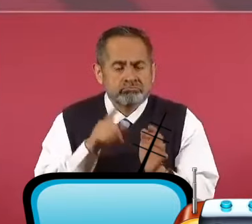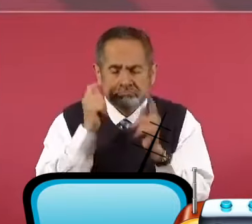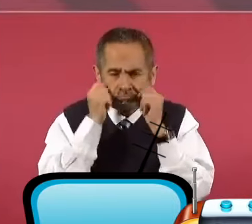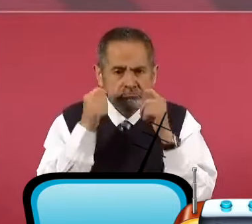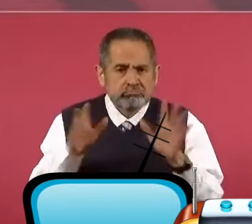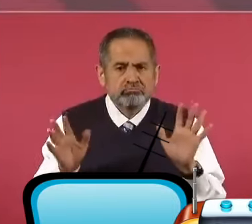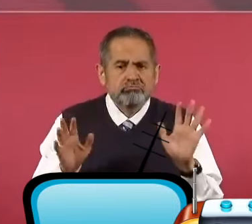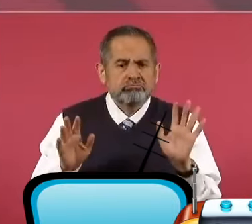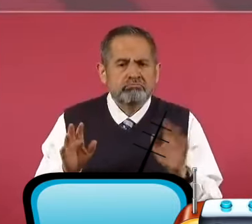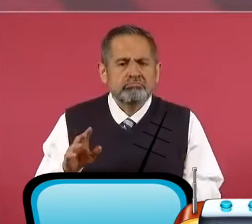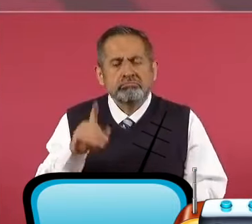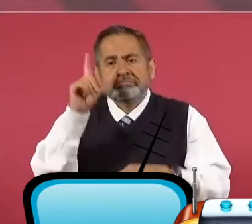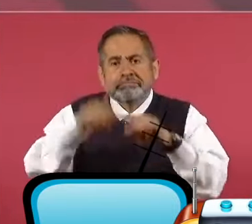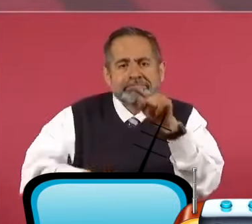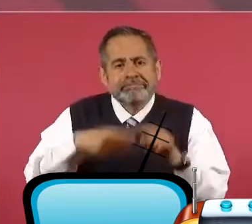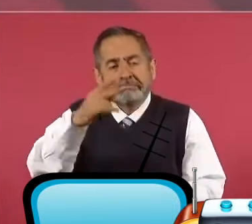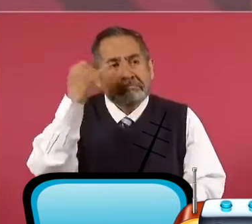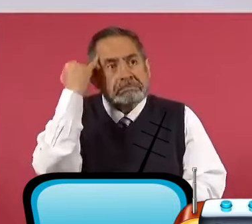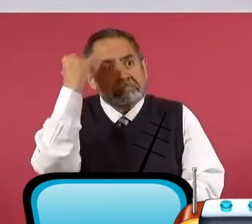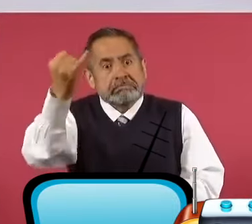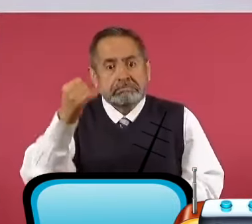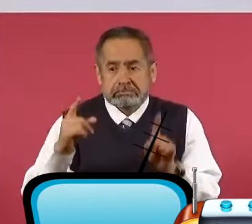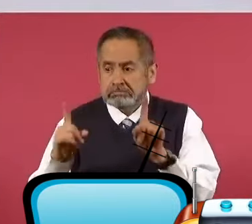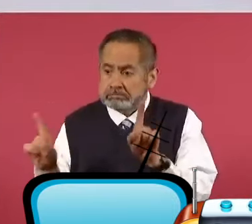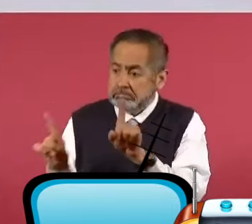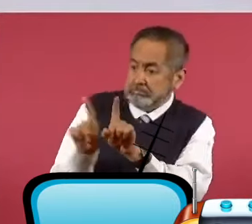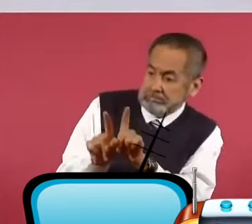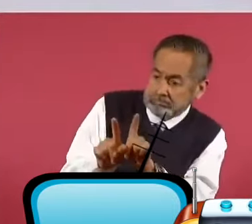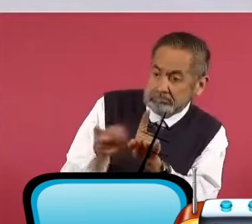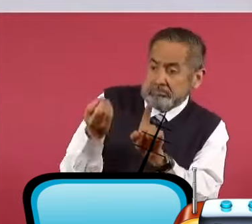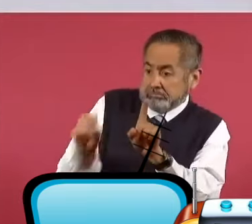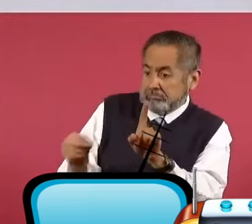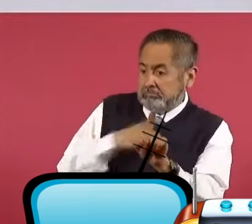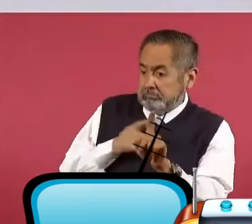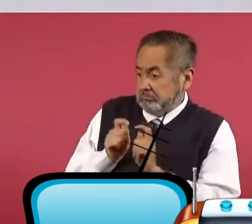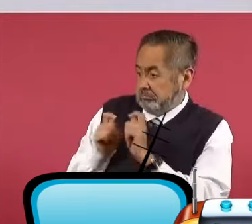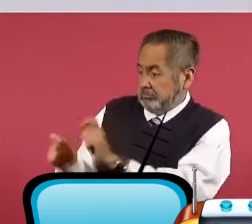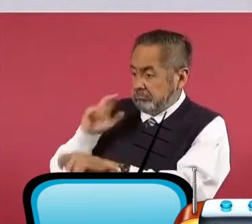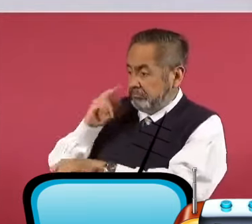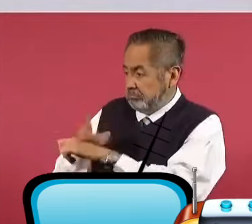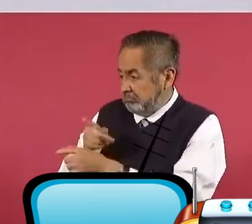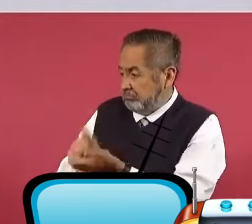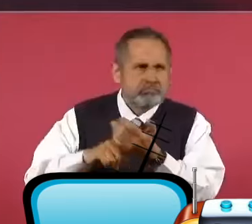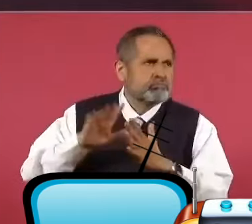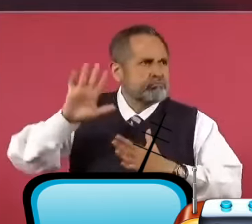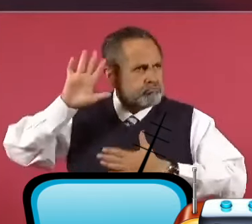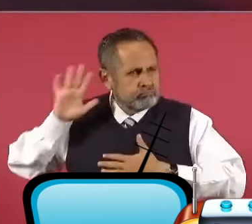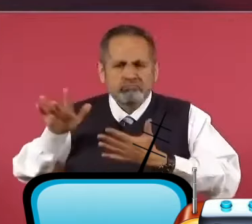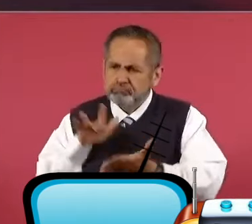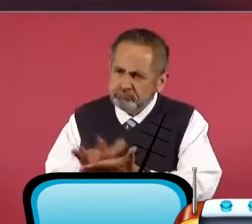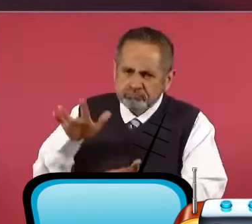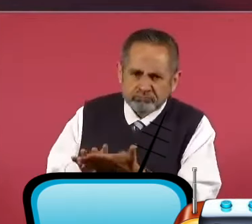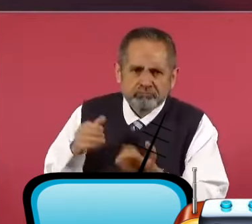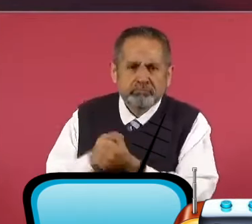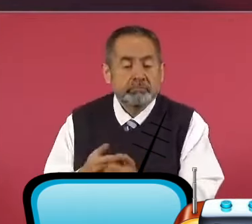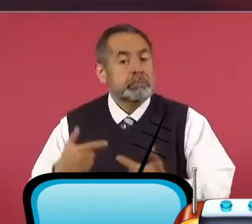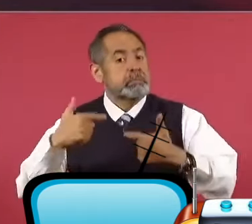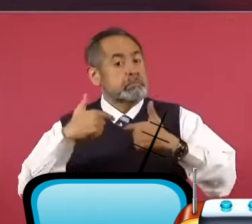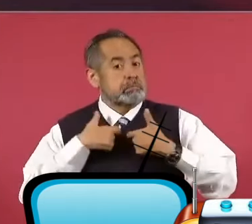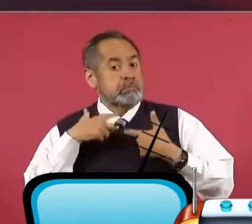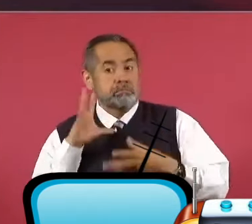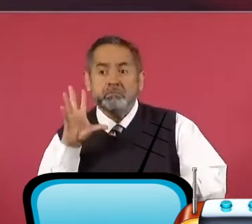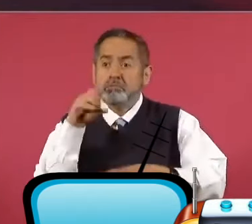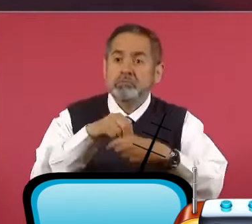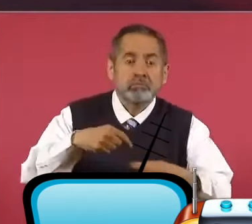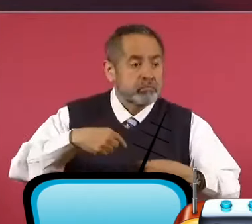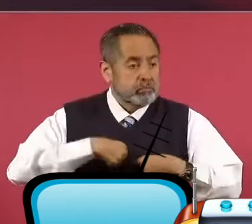esposo compartió la mañanera del pasado 11 de septiembre, en la que aprovechó